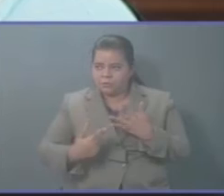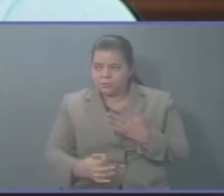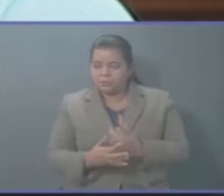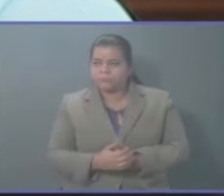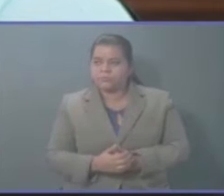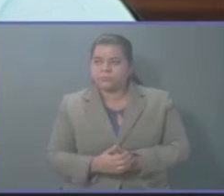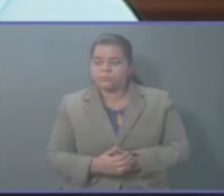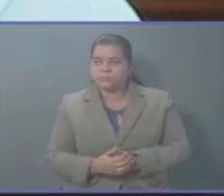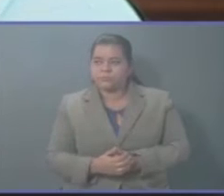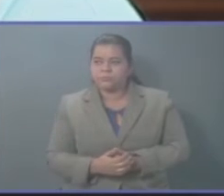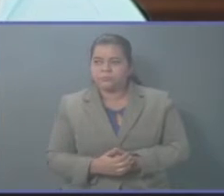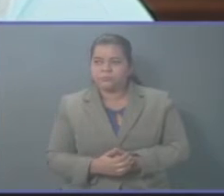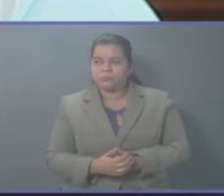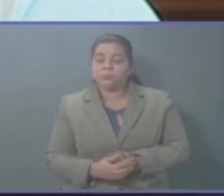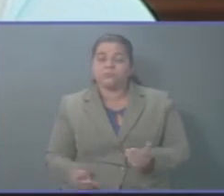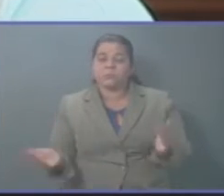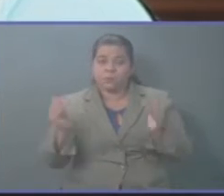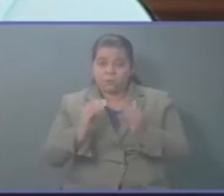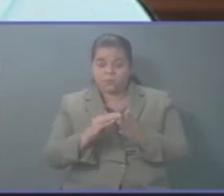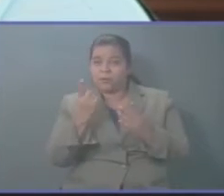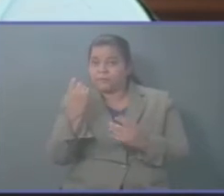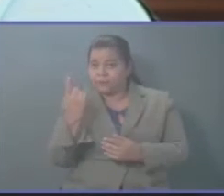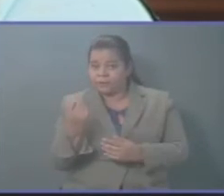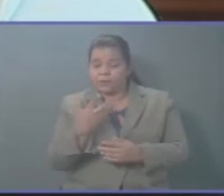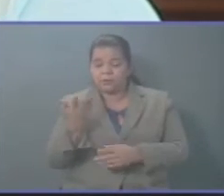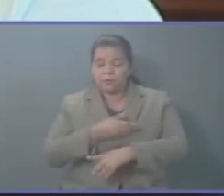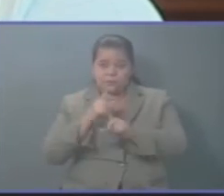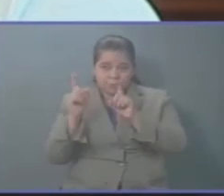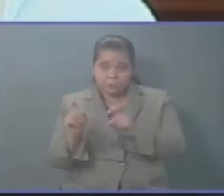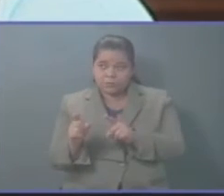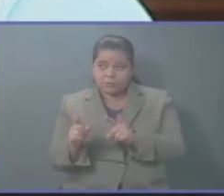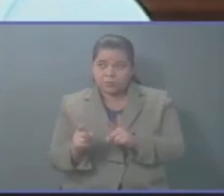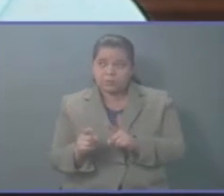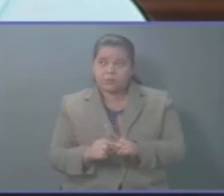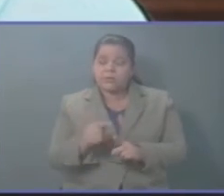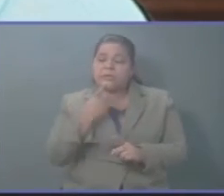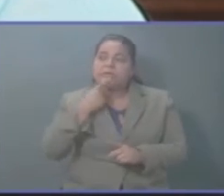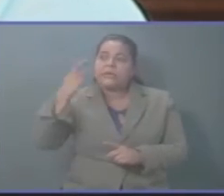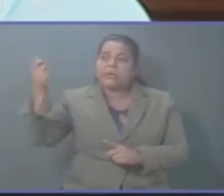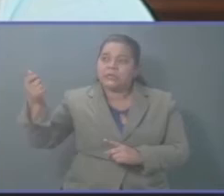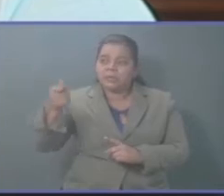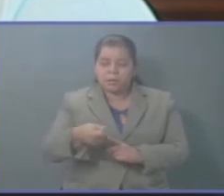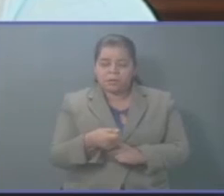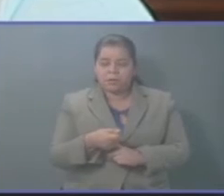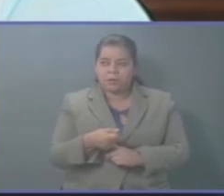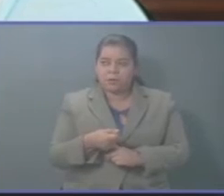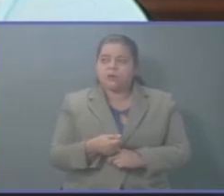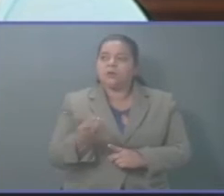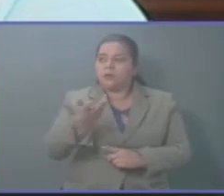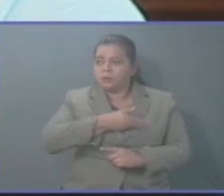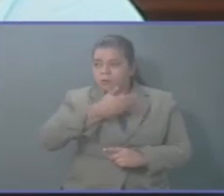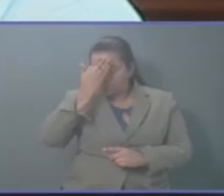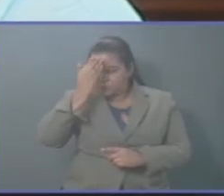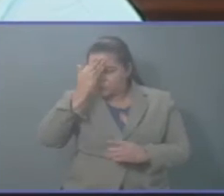tenemos. También nos quedó pendiente consultar la fuente de financiamiento y sabemos que